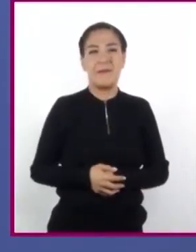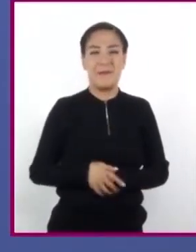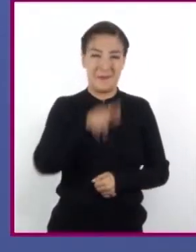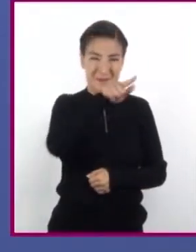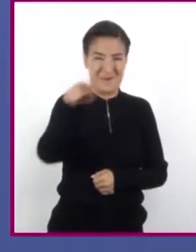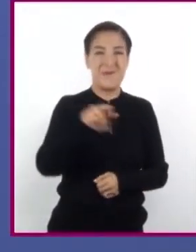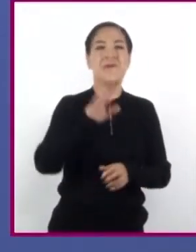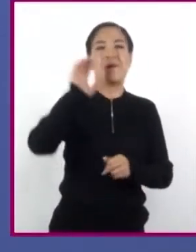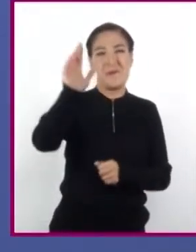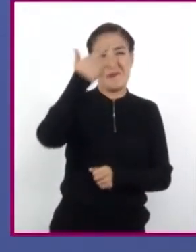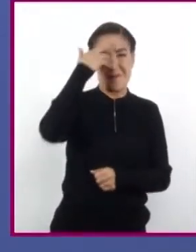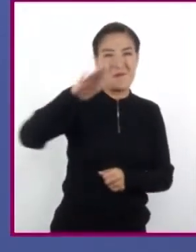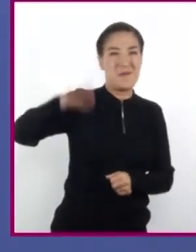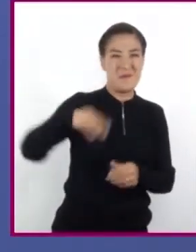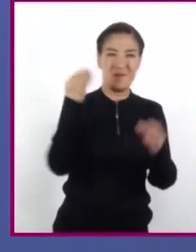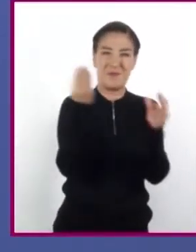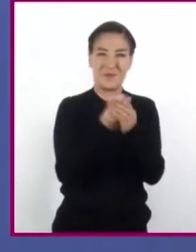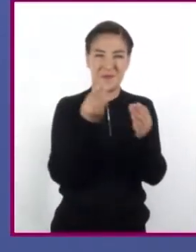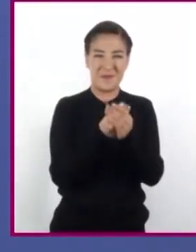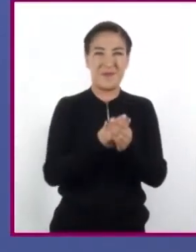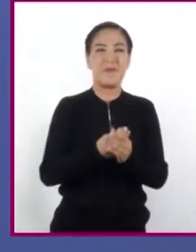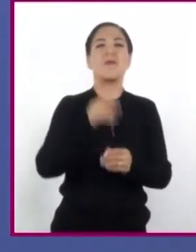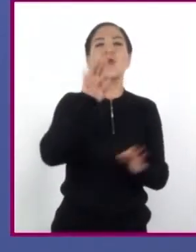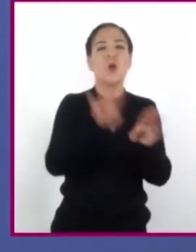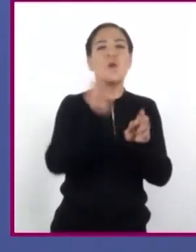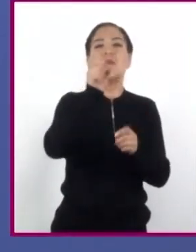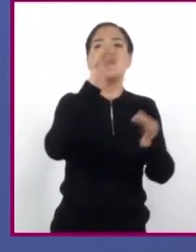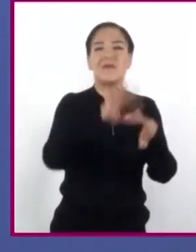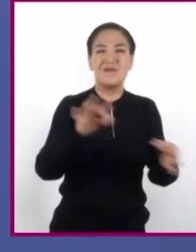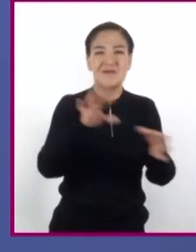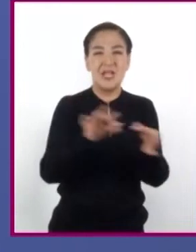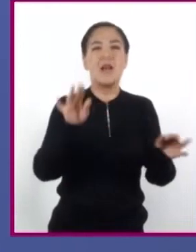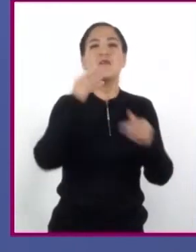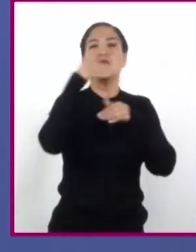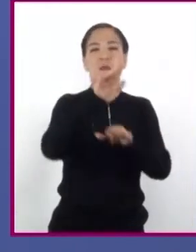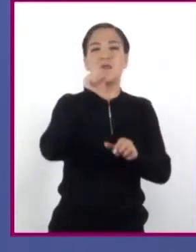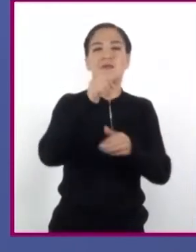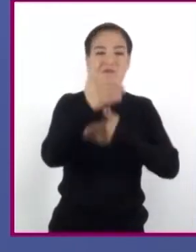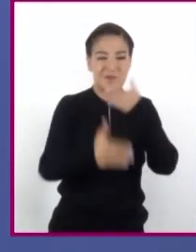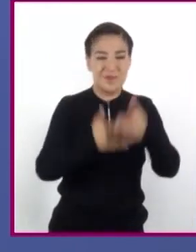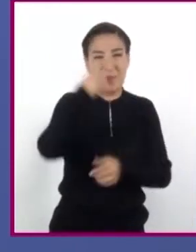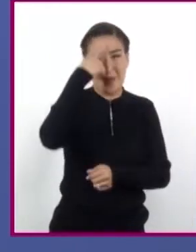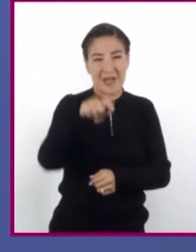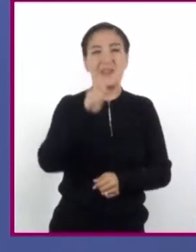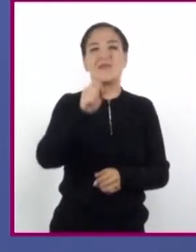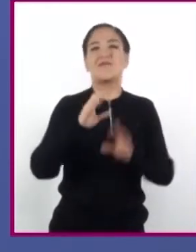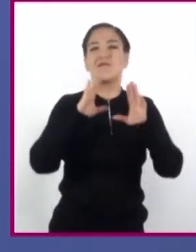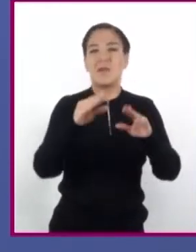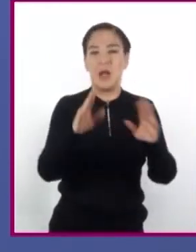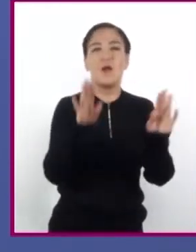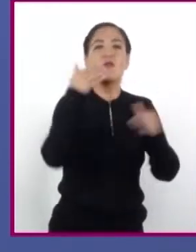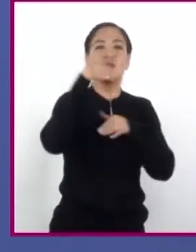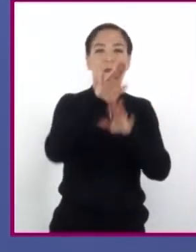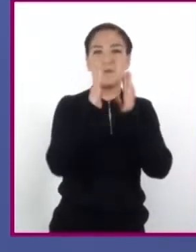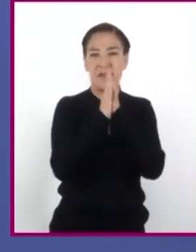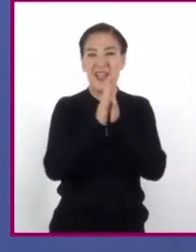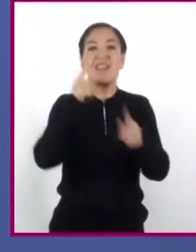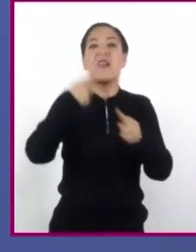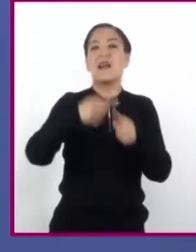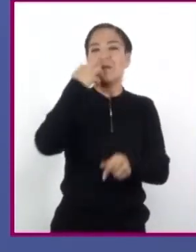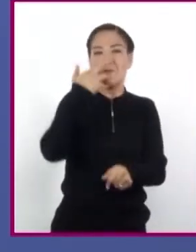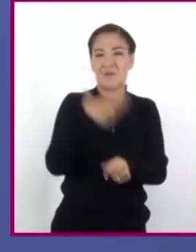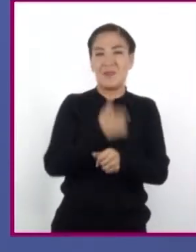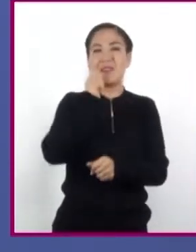recordarán, en sesiones anteriores hablamos acerca del proceso de evangelización y quiénes se encargaron inicialmente de